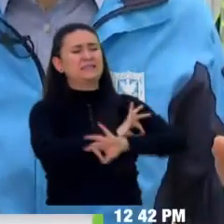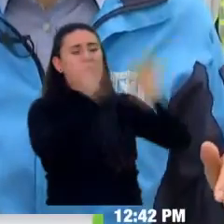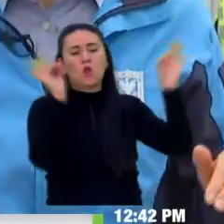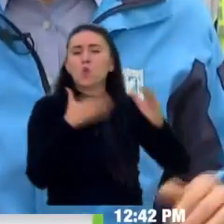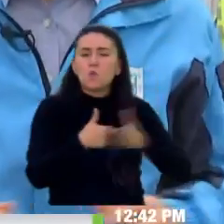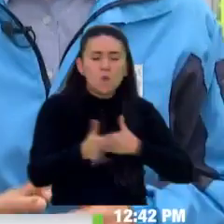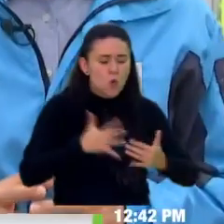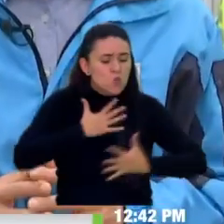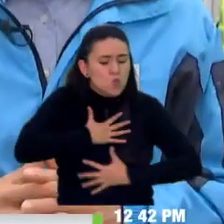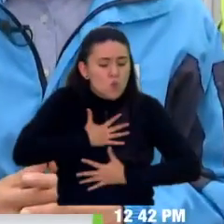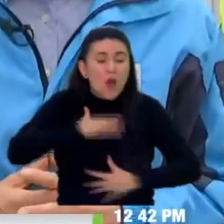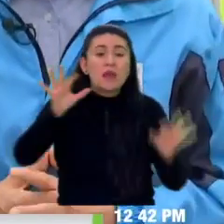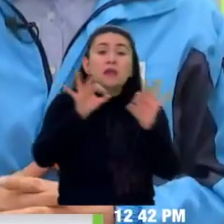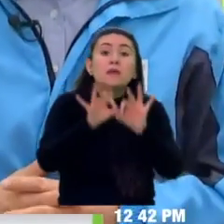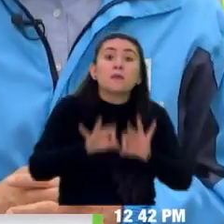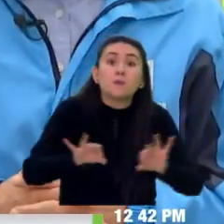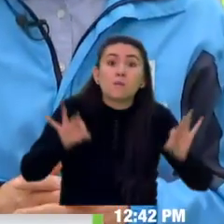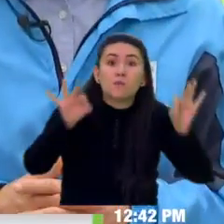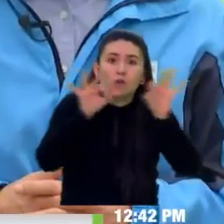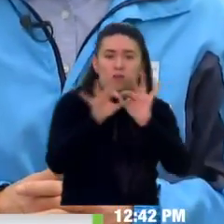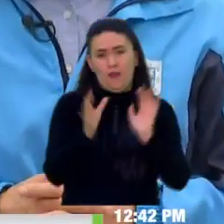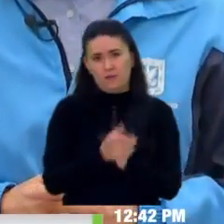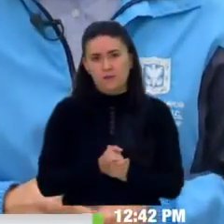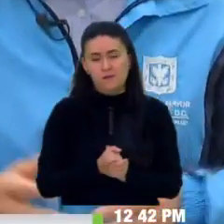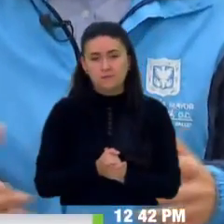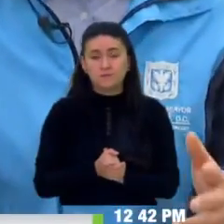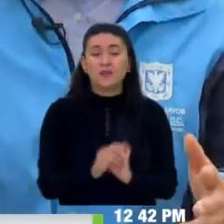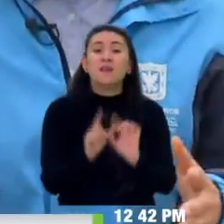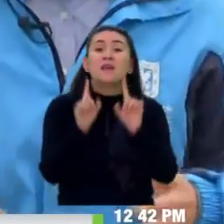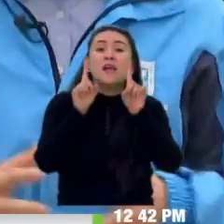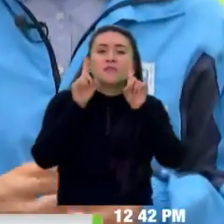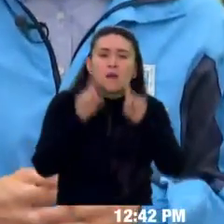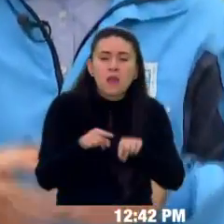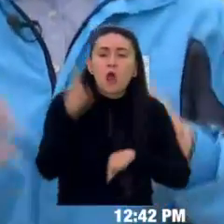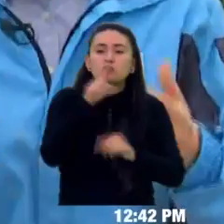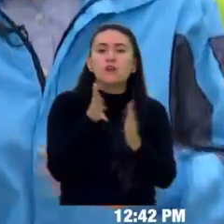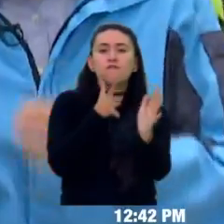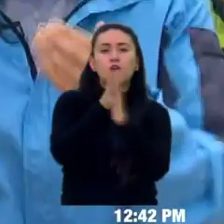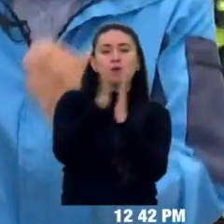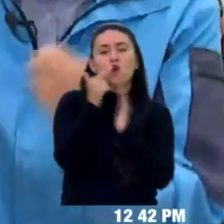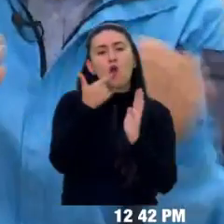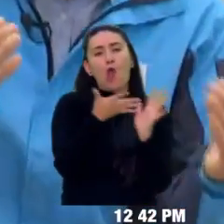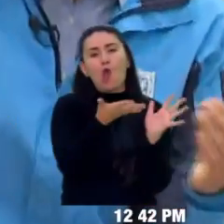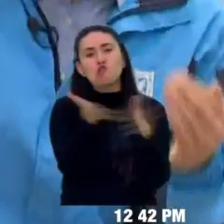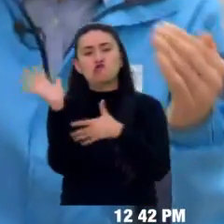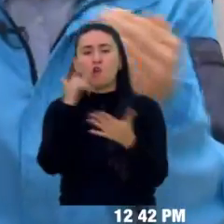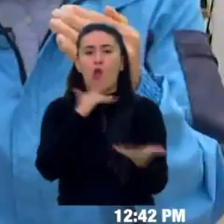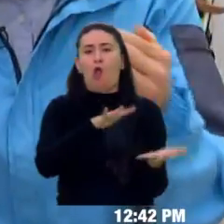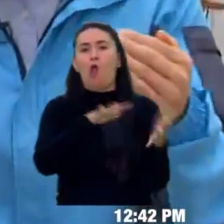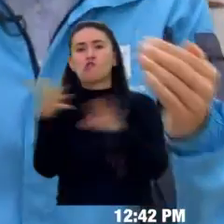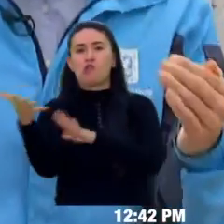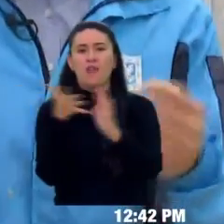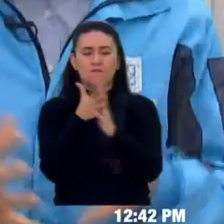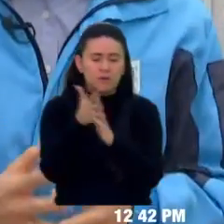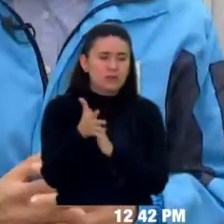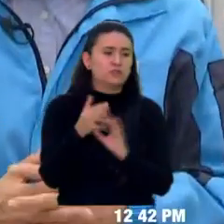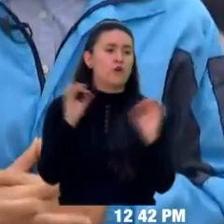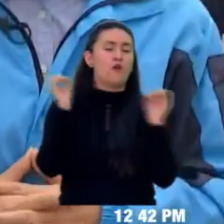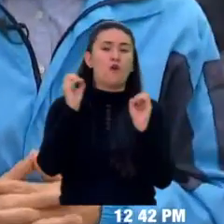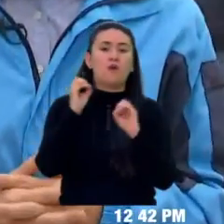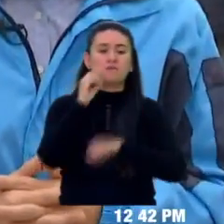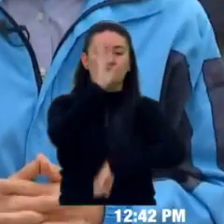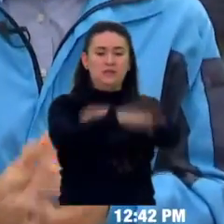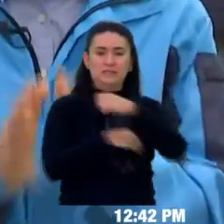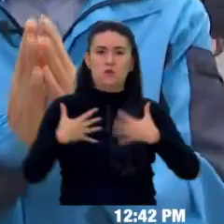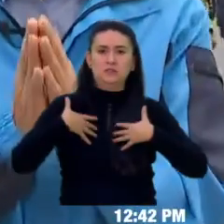mejor vacuna. También porque hay desinformación, también porque hemos fragmentado la población por instrucción del